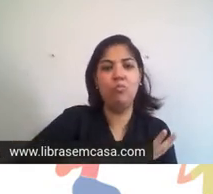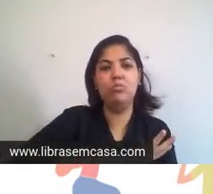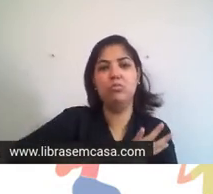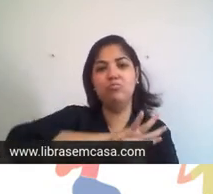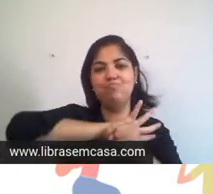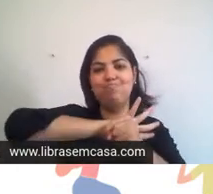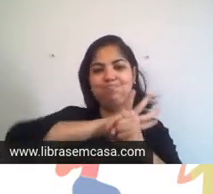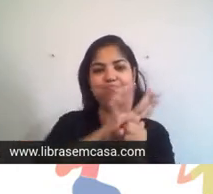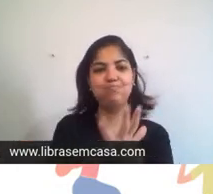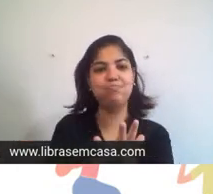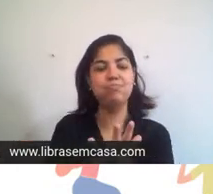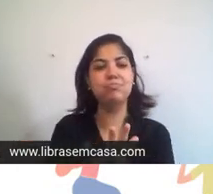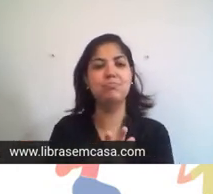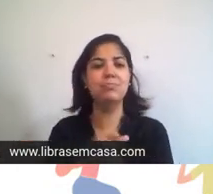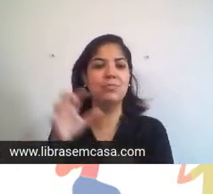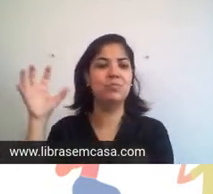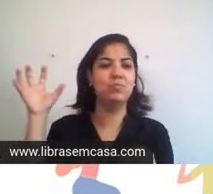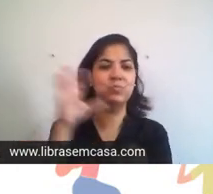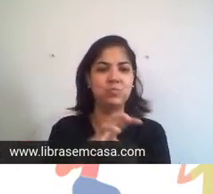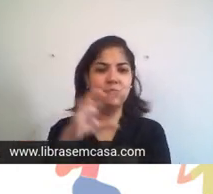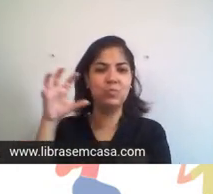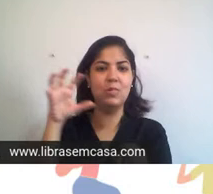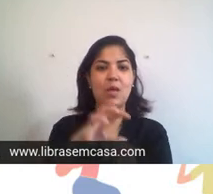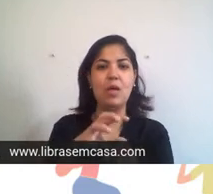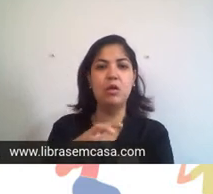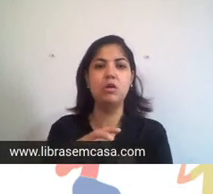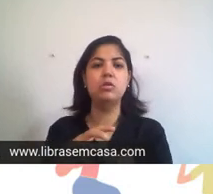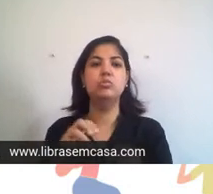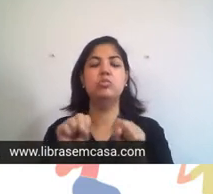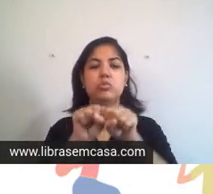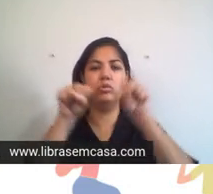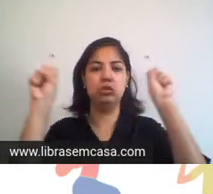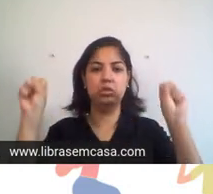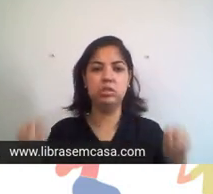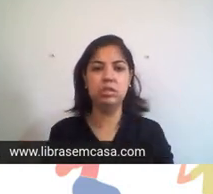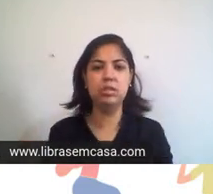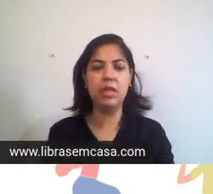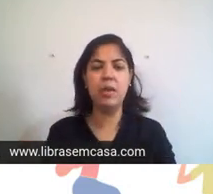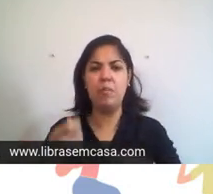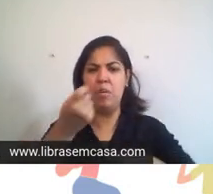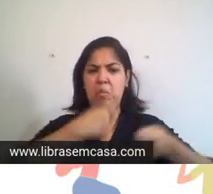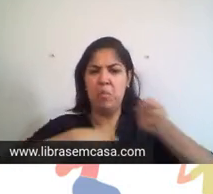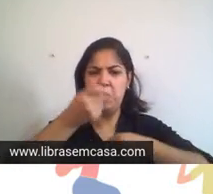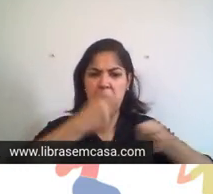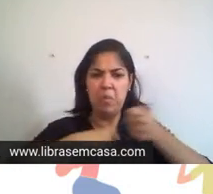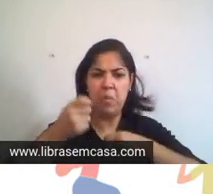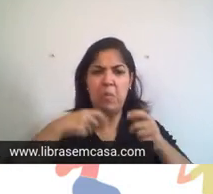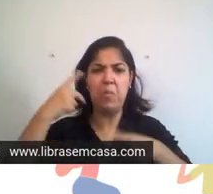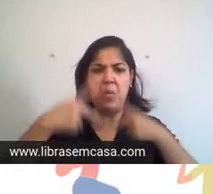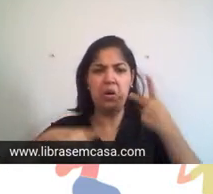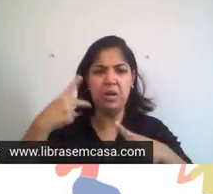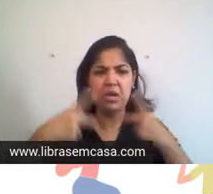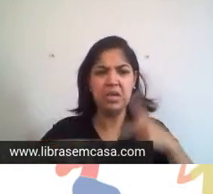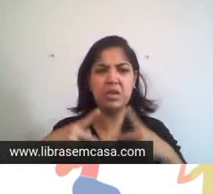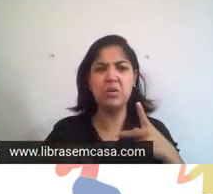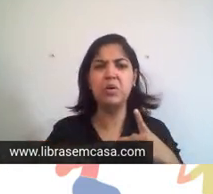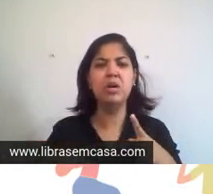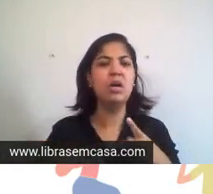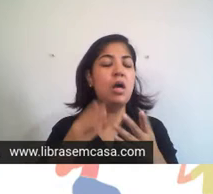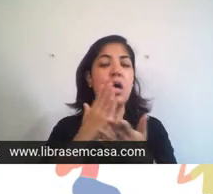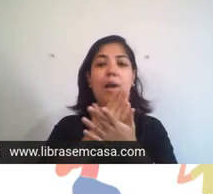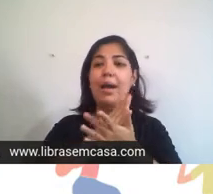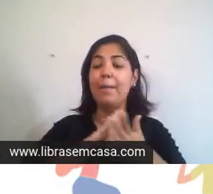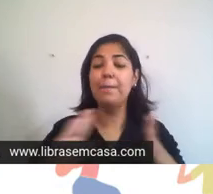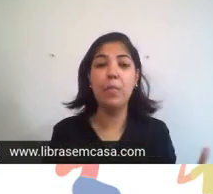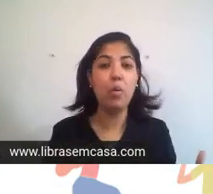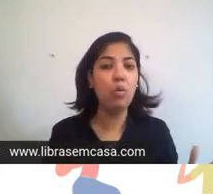estamos siendo sojuzgados por un sistema político y por un sistema económico que no da más, que está colapsado, que